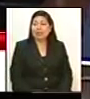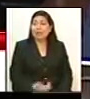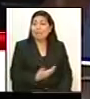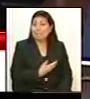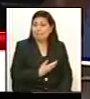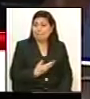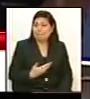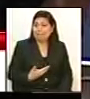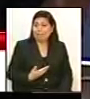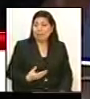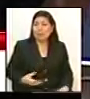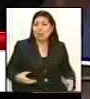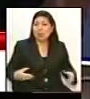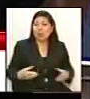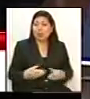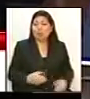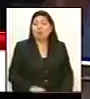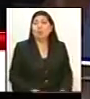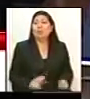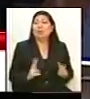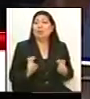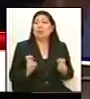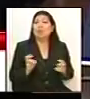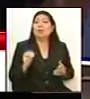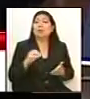presidente de la comisión un texto